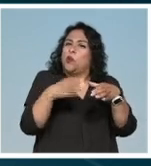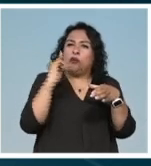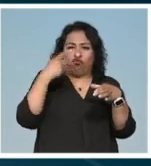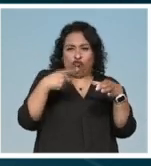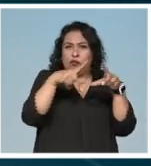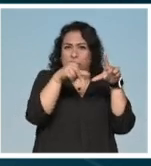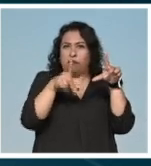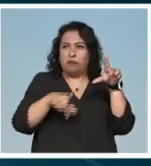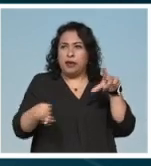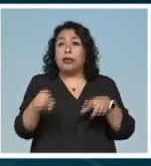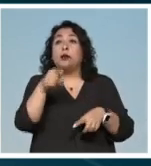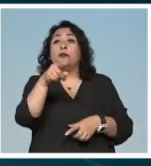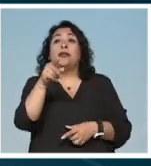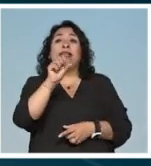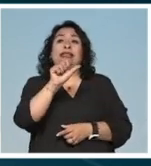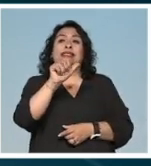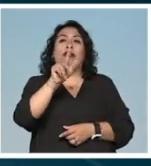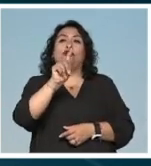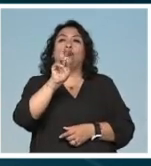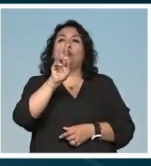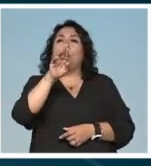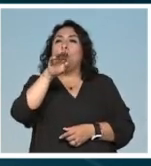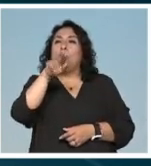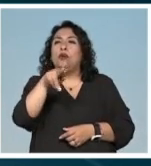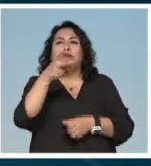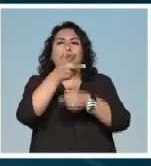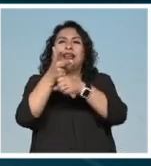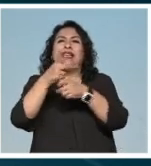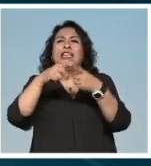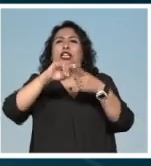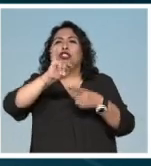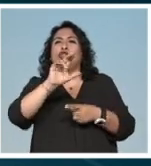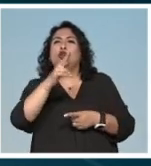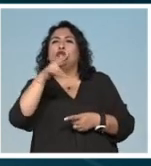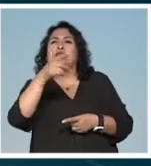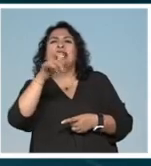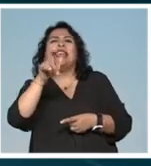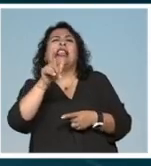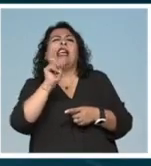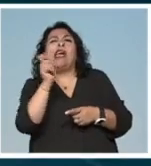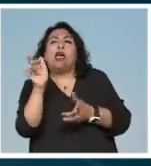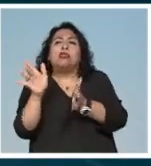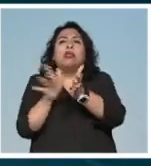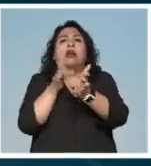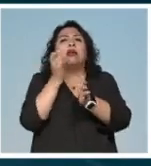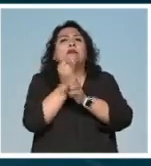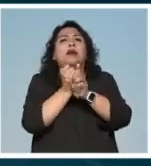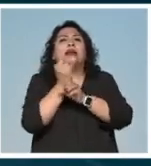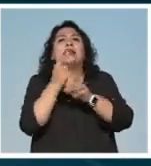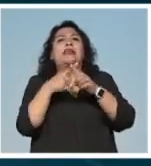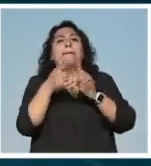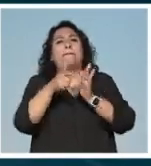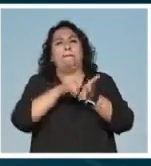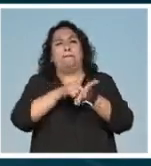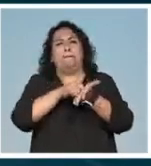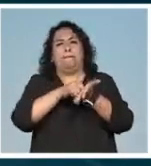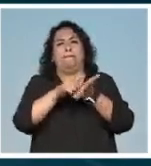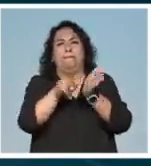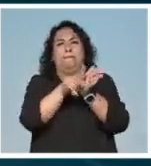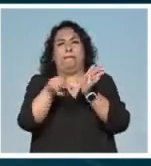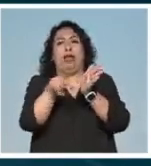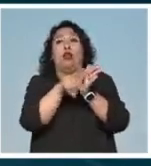México. Sanctorum es un largometraje dirigido por Joshua Hill que tomó como punto de partida una investigación de The New York Times sobre la realidad